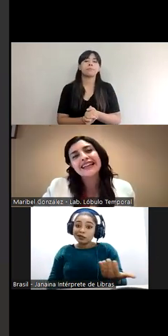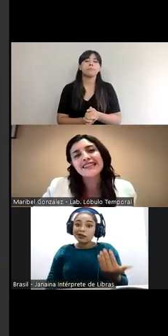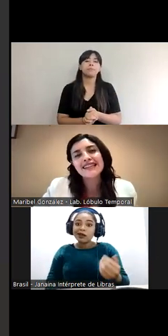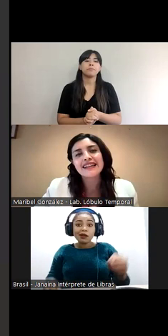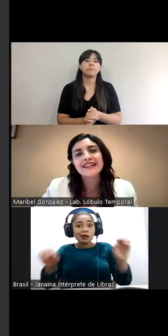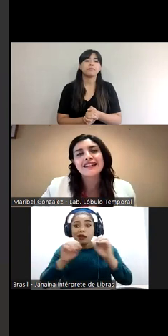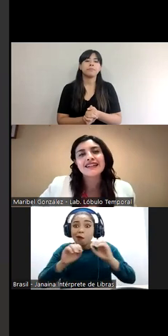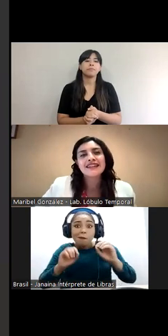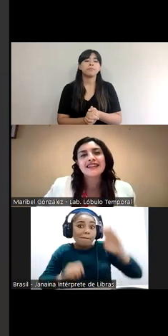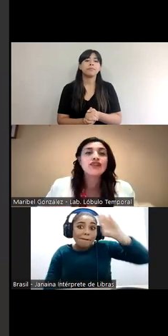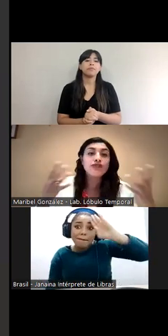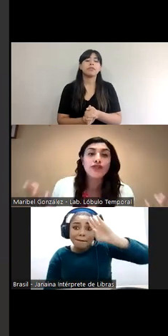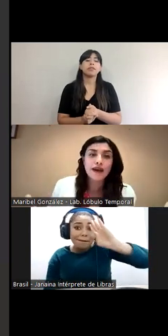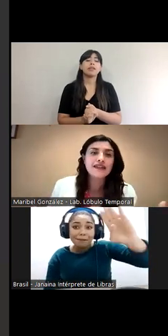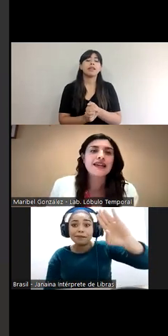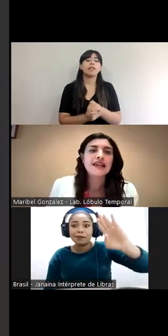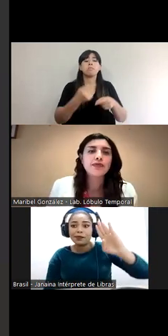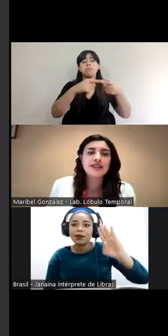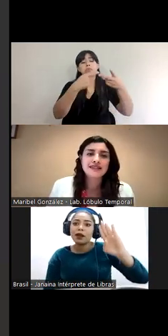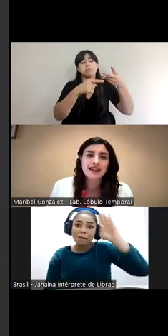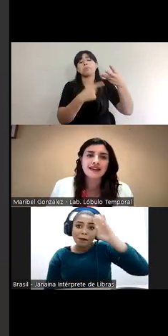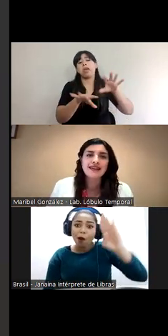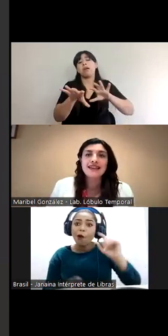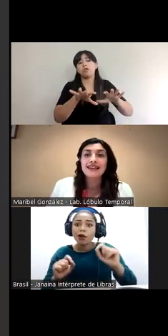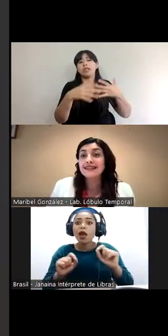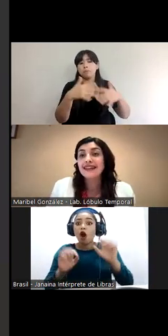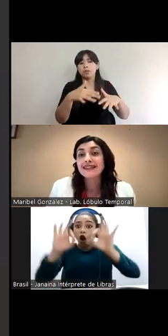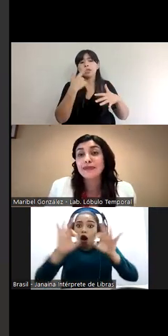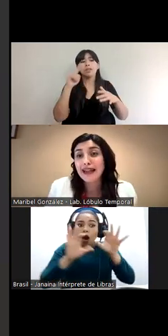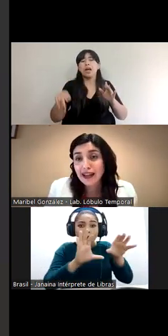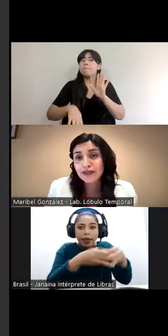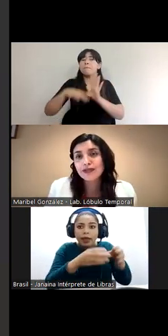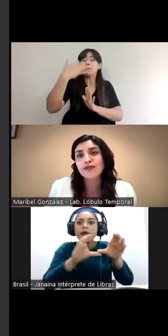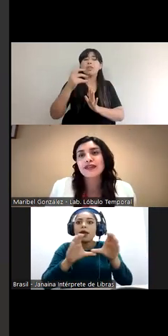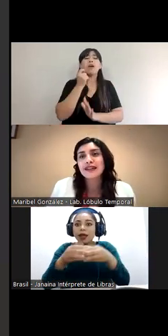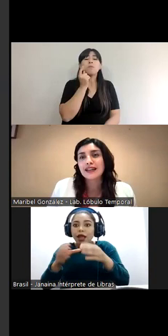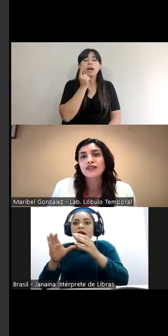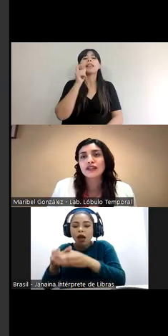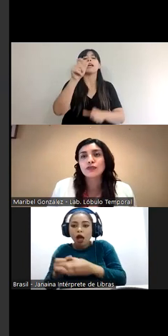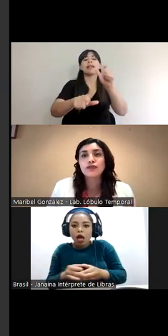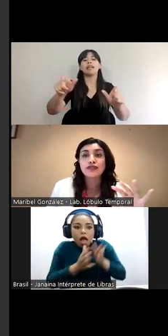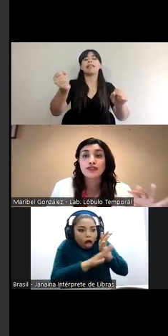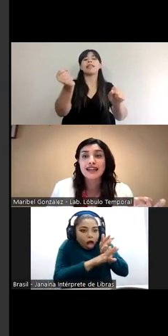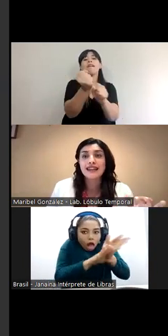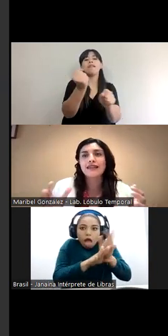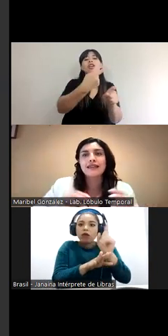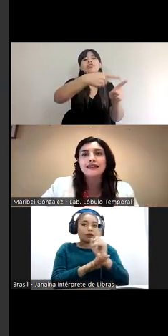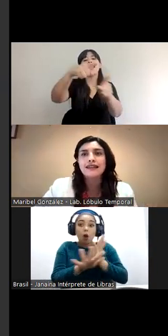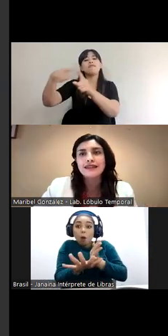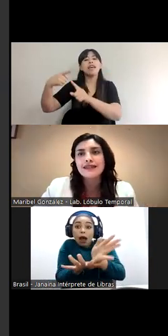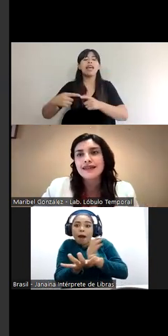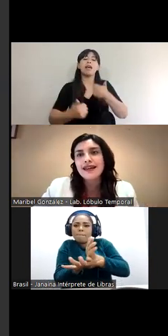es hacer y conformar equipos que sean interdisciplinarios, considerando, ¿cierto?, profesionales